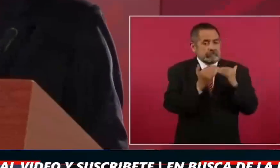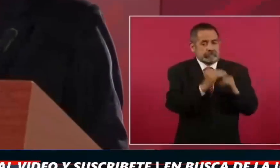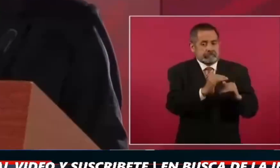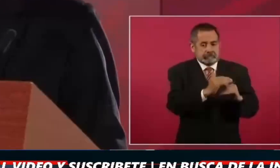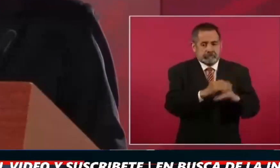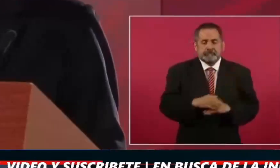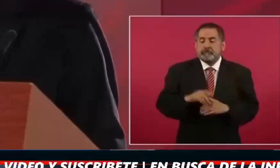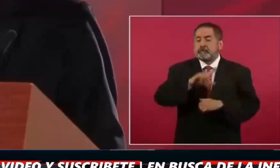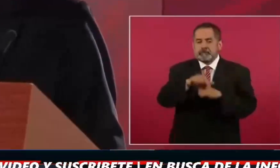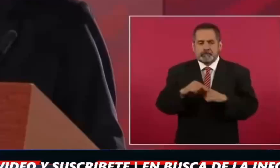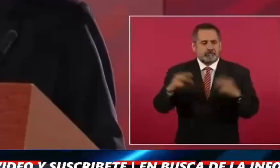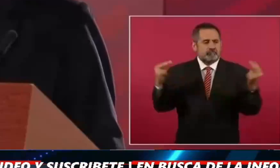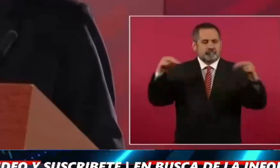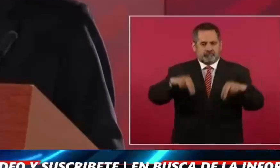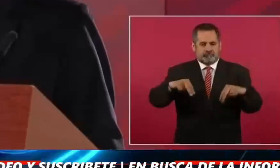vienen los debates,